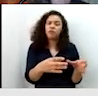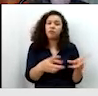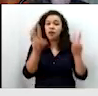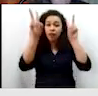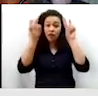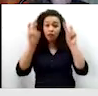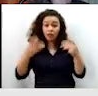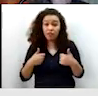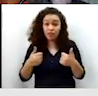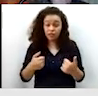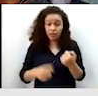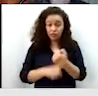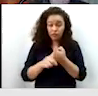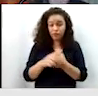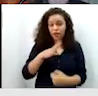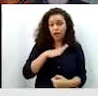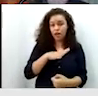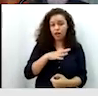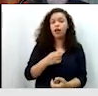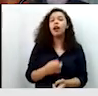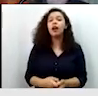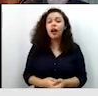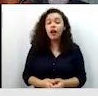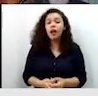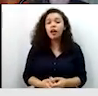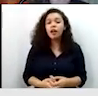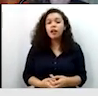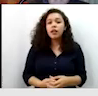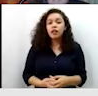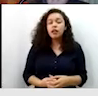temáticas. Pueden solicitarnos